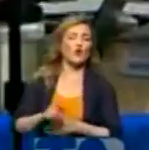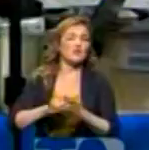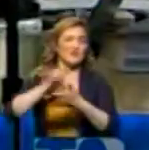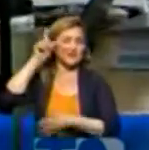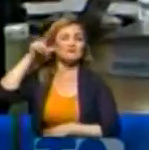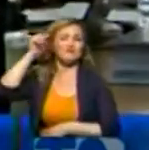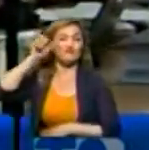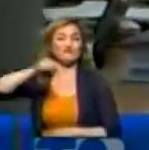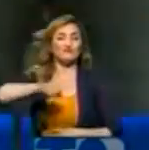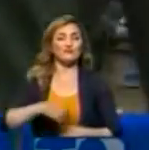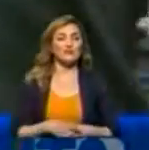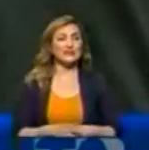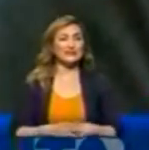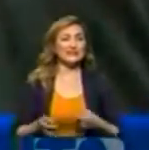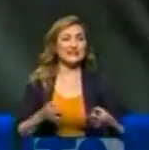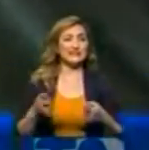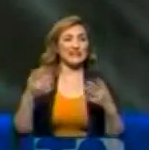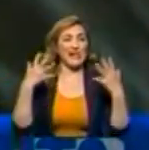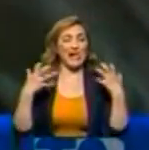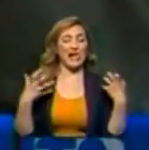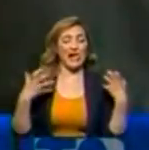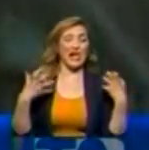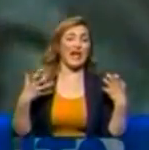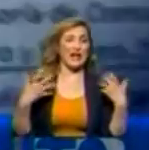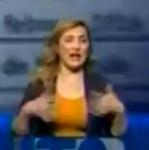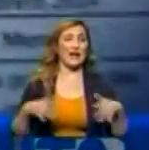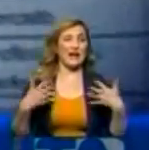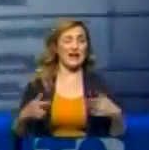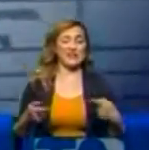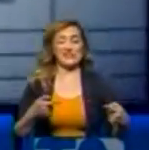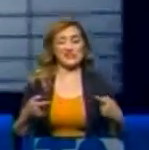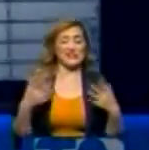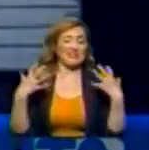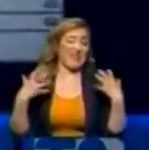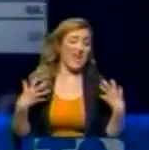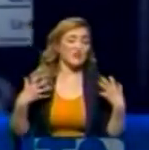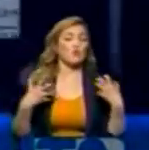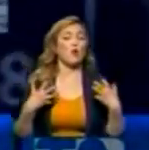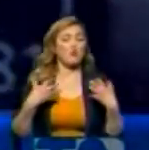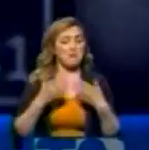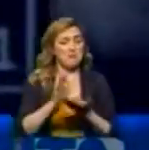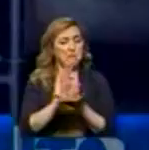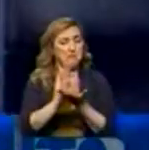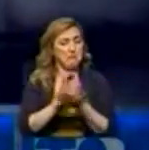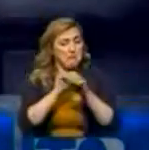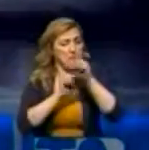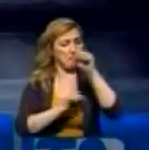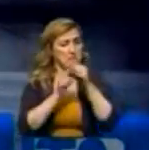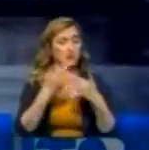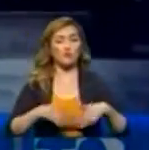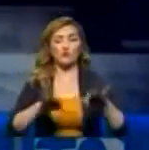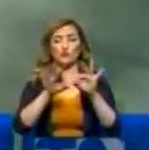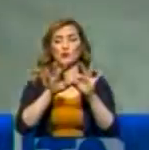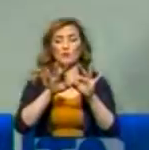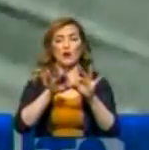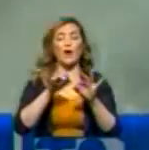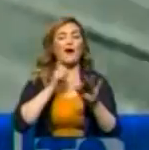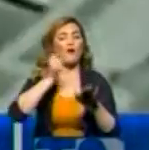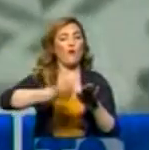por momentos atropellado, pero con importantes revelaciones que deberán ser valoradas más adelante por